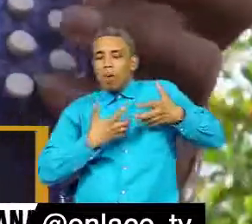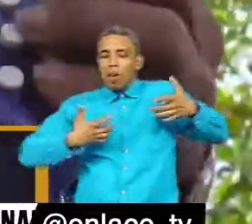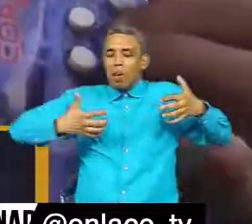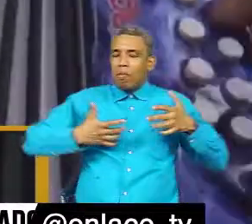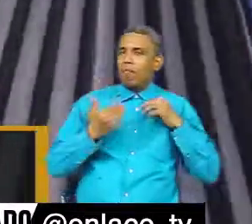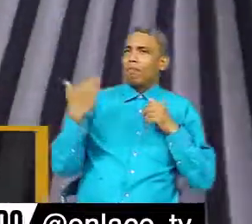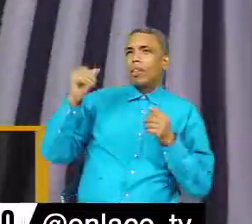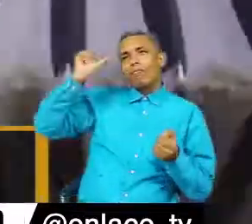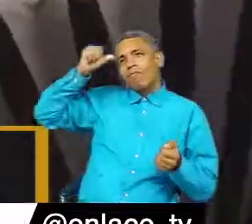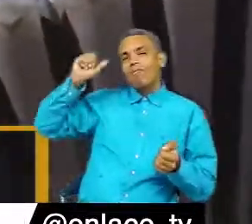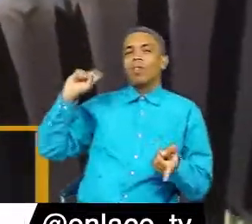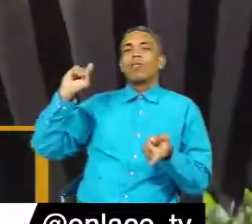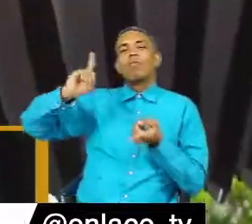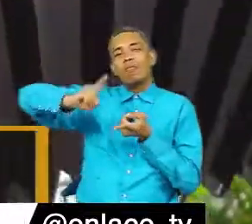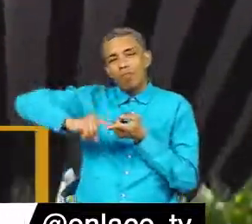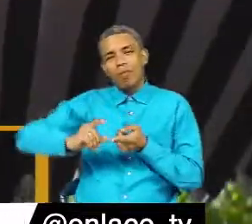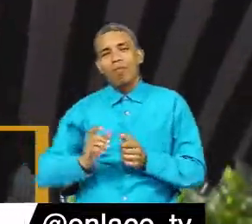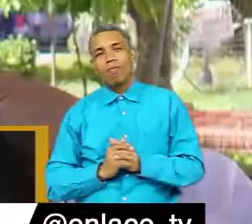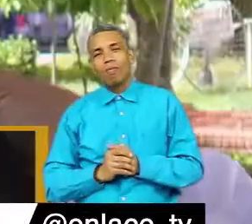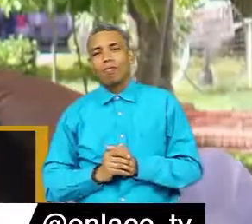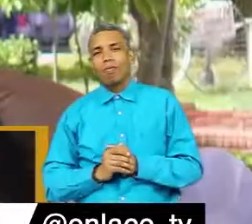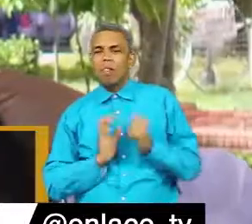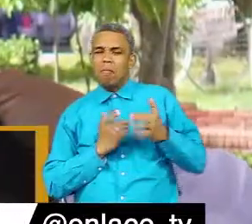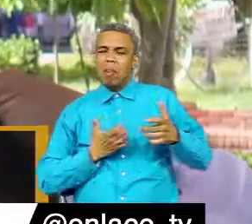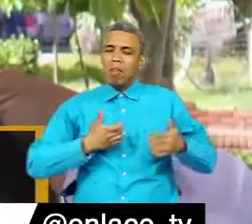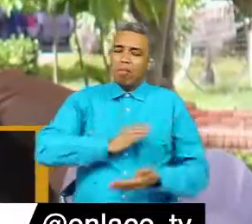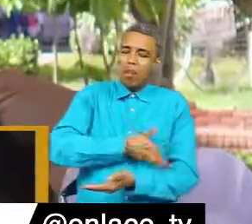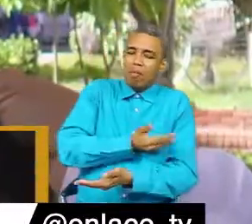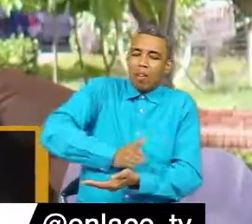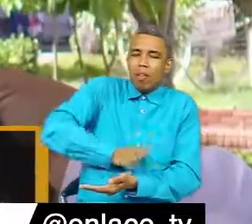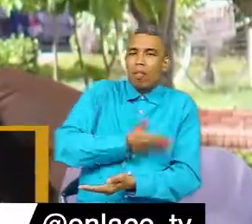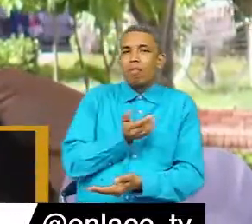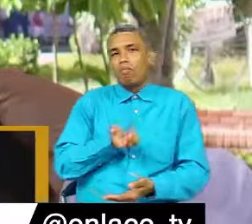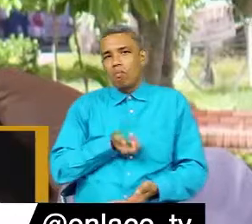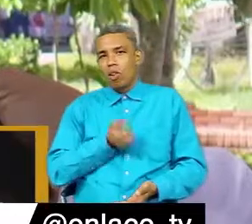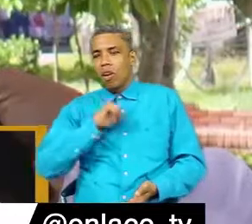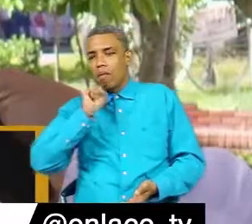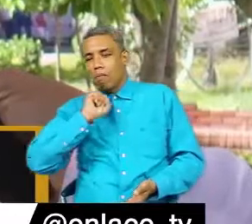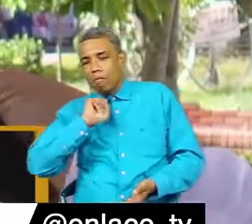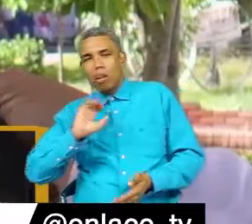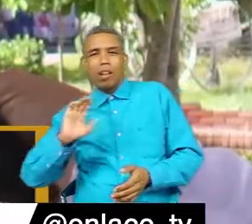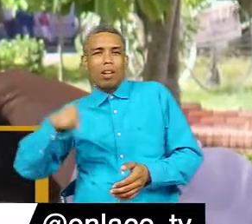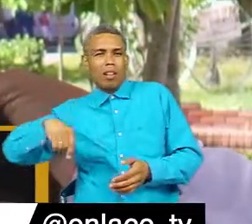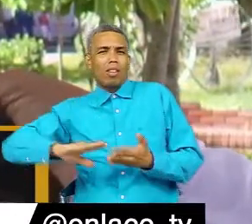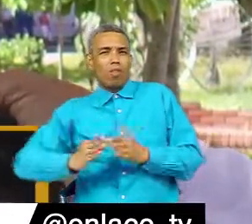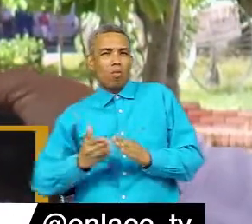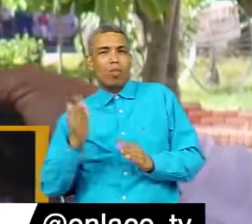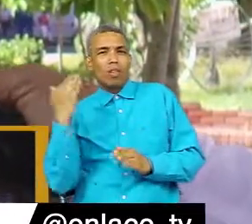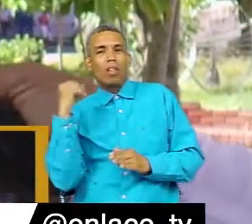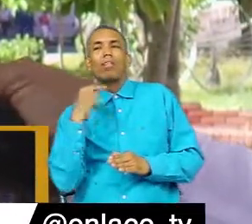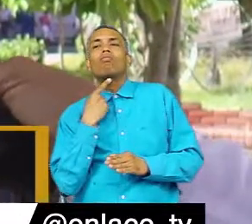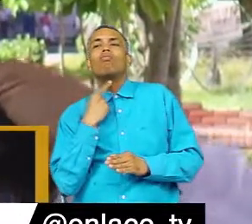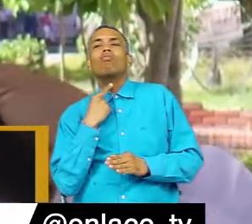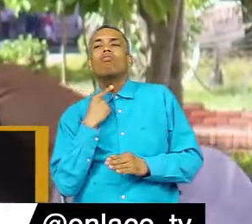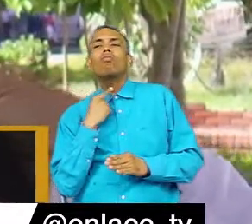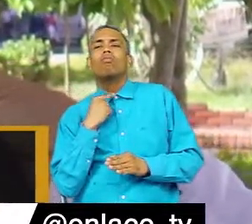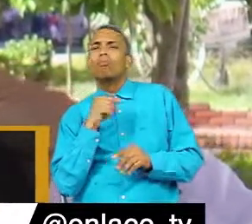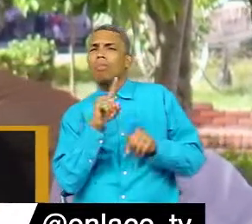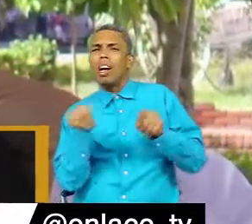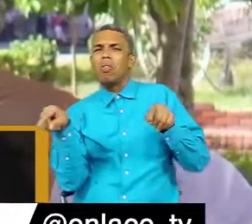hasta internacional, una canción barranqueña y la otra canción mía, Tarde Lluviosa, muy bonitas las canciones. De la época ya gente de pronto no recuerda,